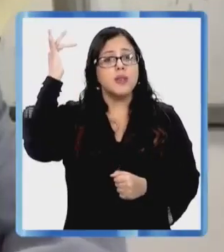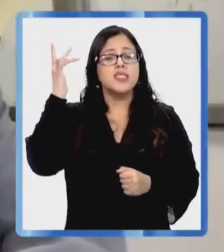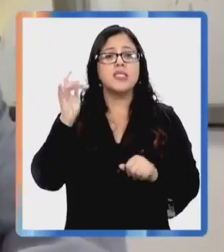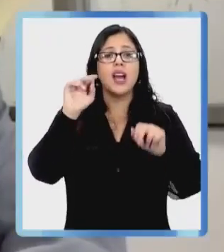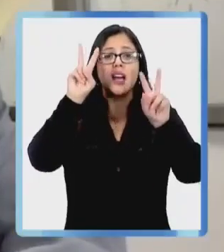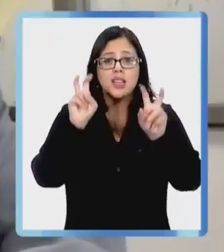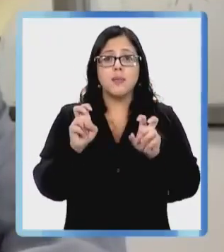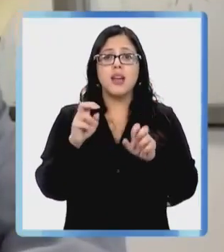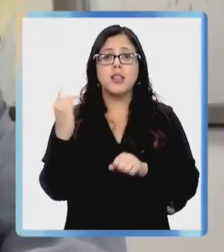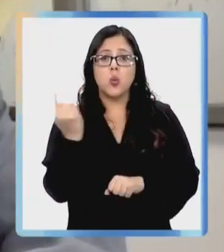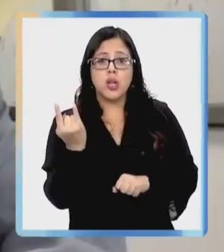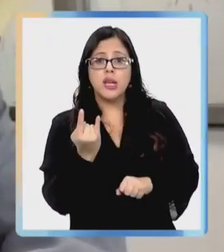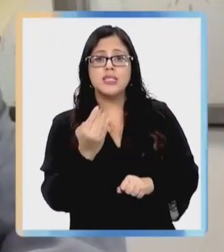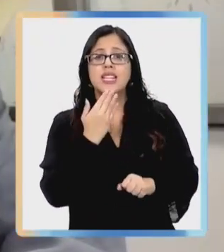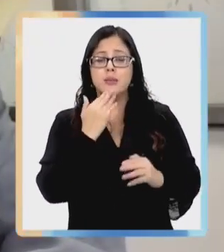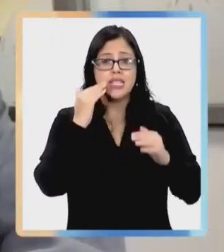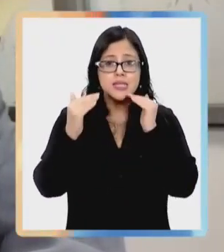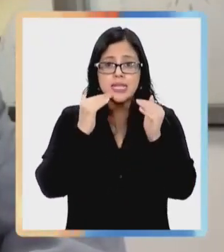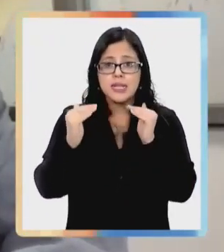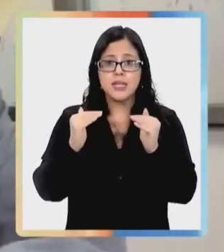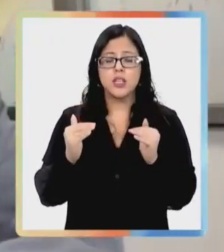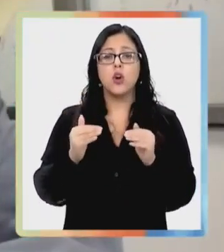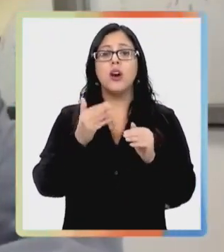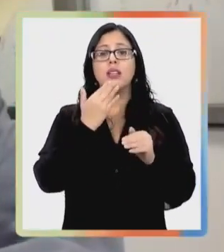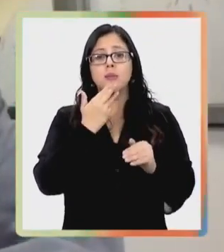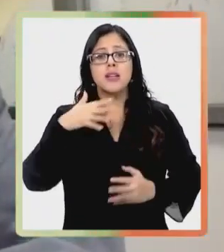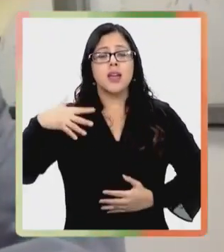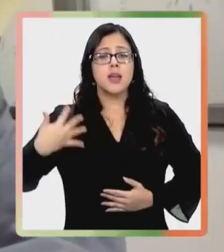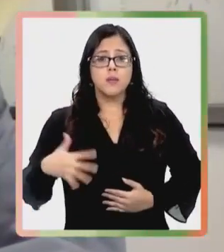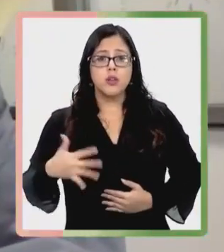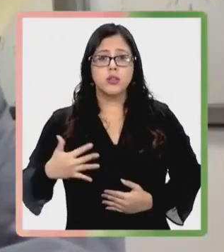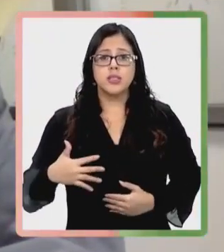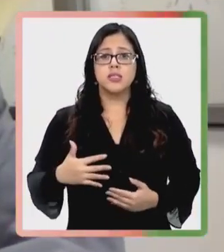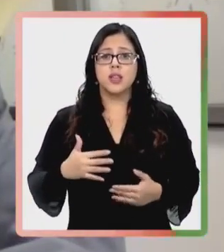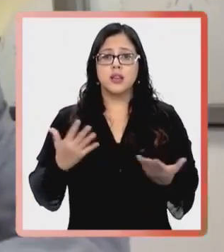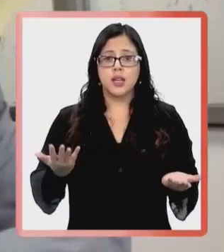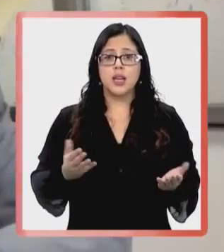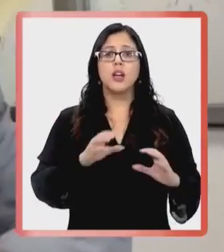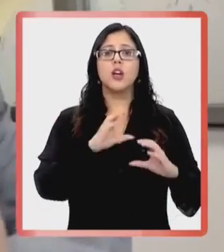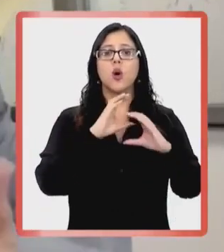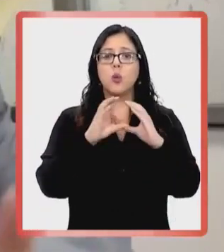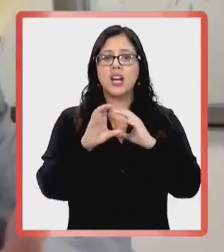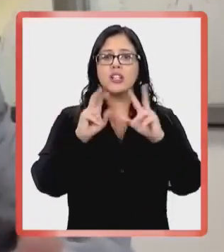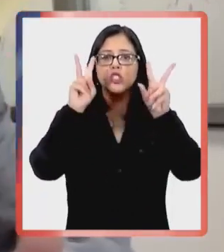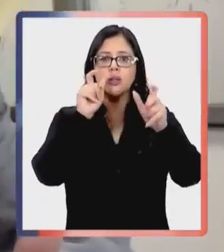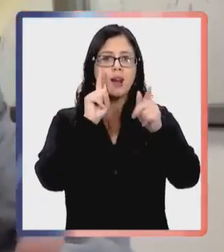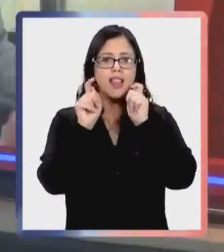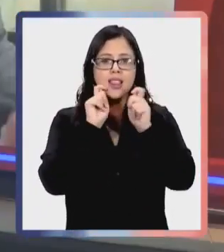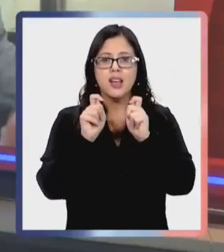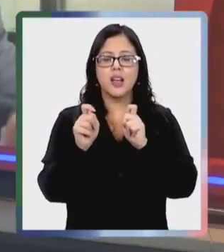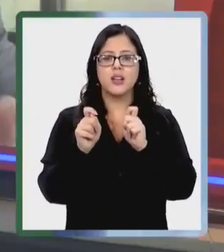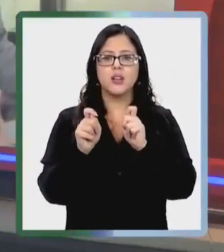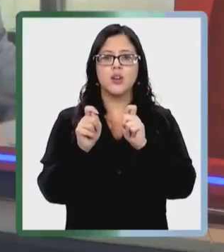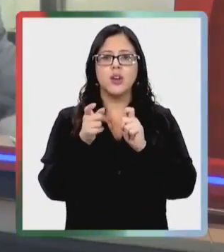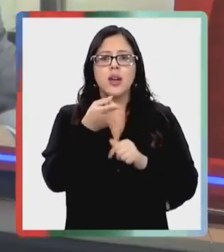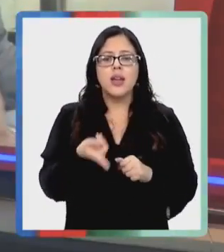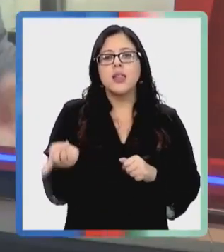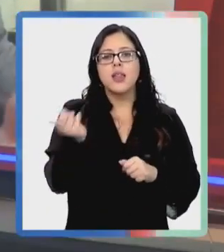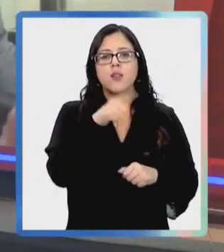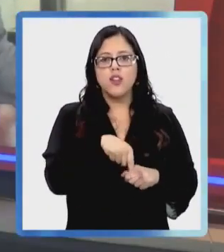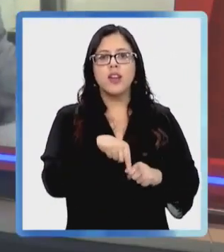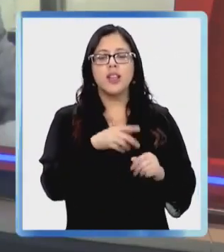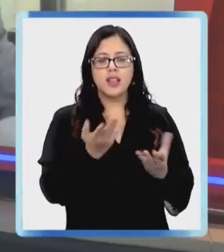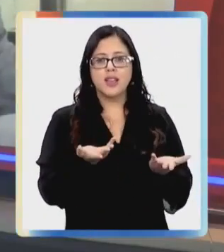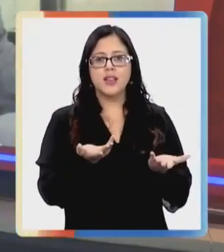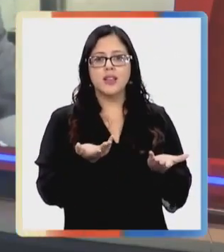se habló de la posibilidad o de la importancia, obviamente, de la comunicación de riesgo, de volver